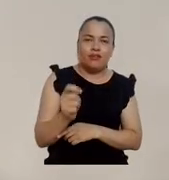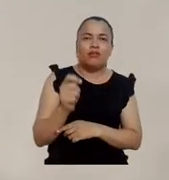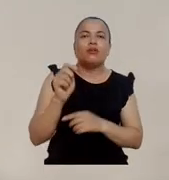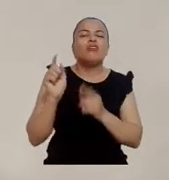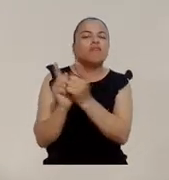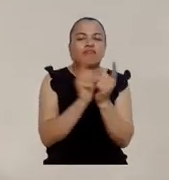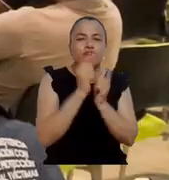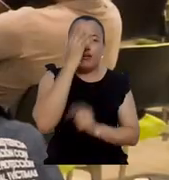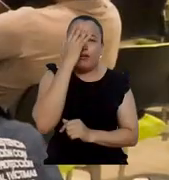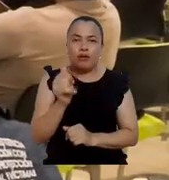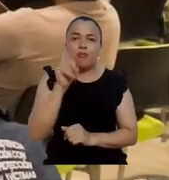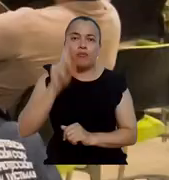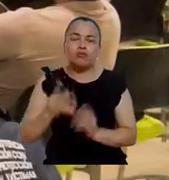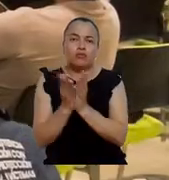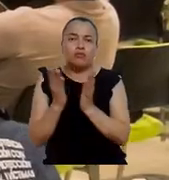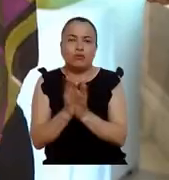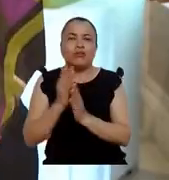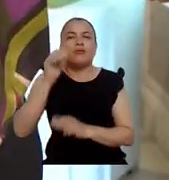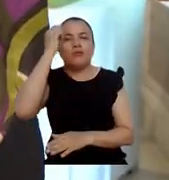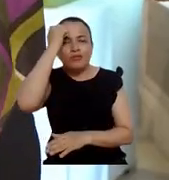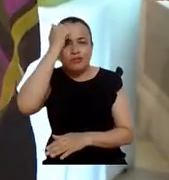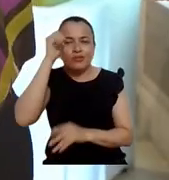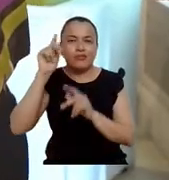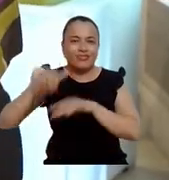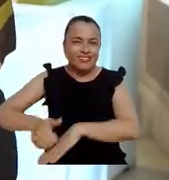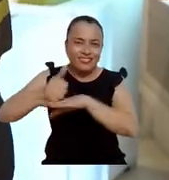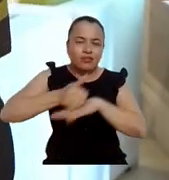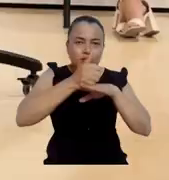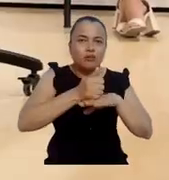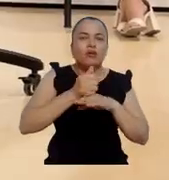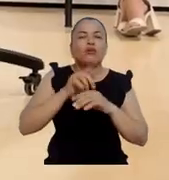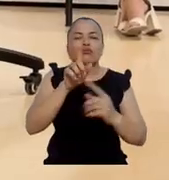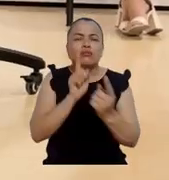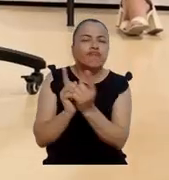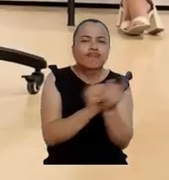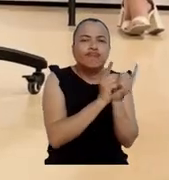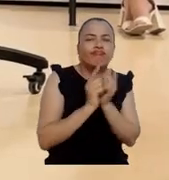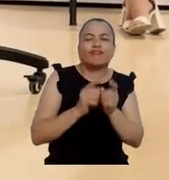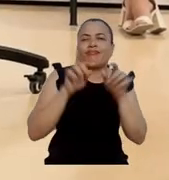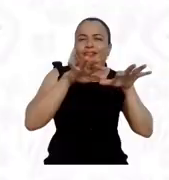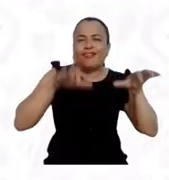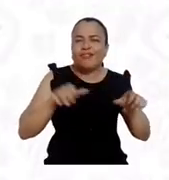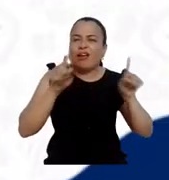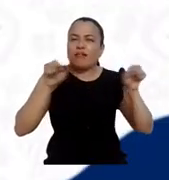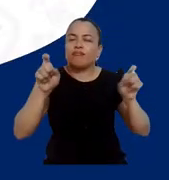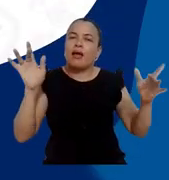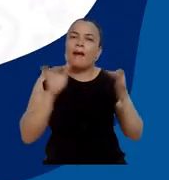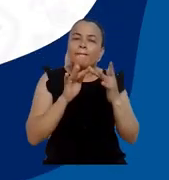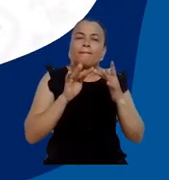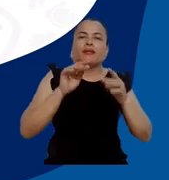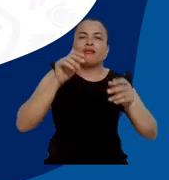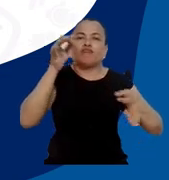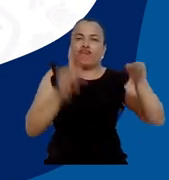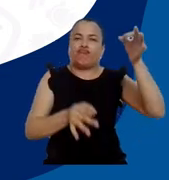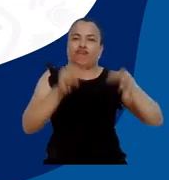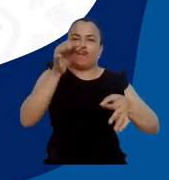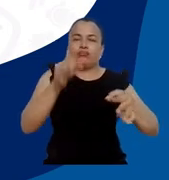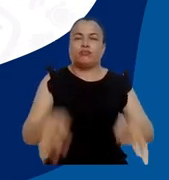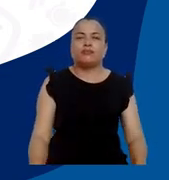académico donde los estudiantes, docentes y directivos convergen en materia jurídica con diversas actividades.